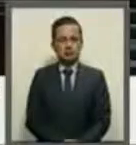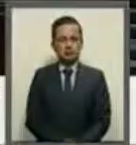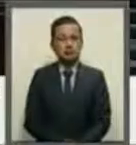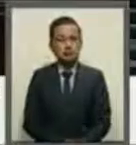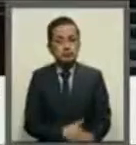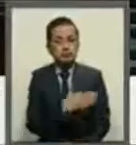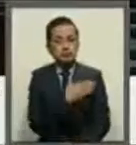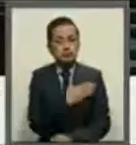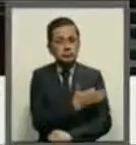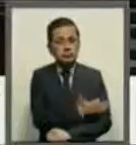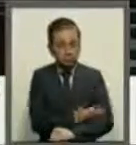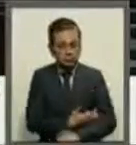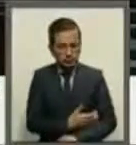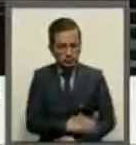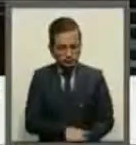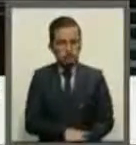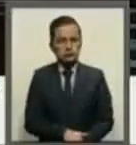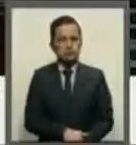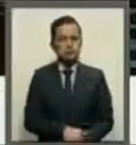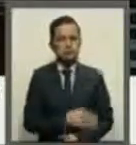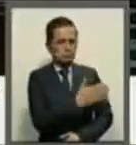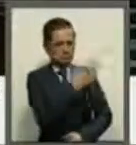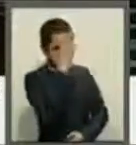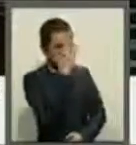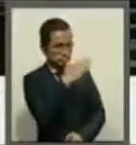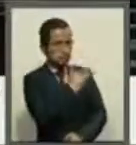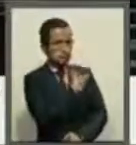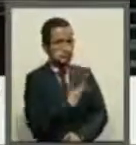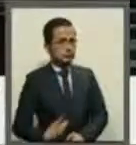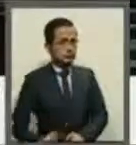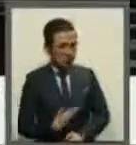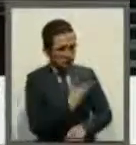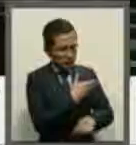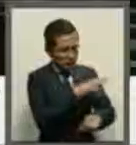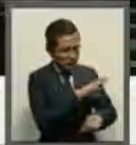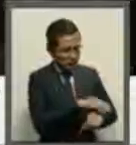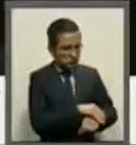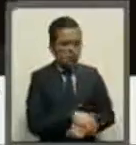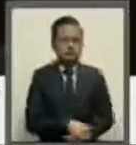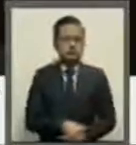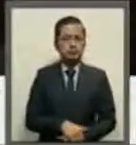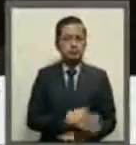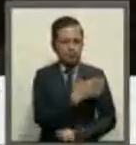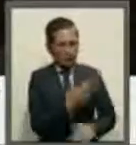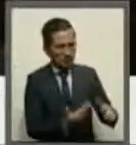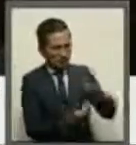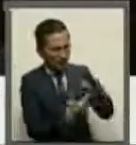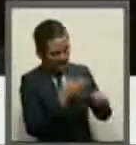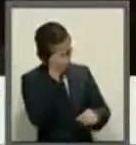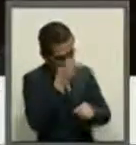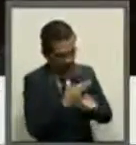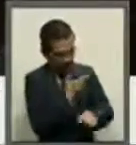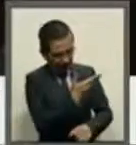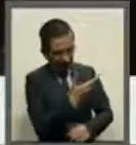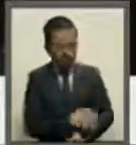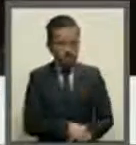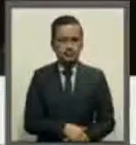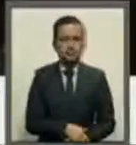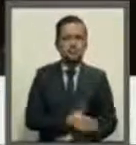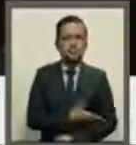Buenas tardes. Con su permiso, señora presidenta y la mesa directiva, diputadas y